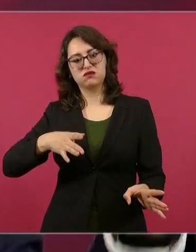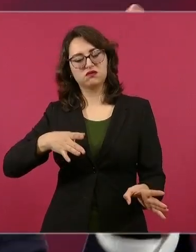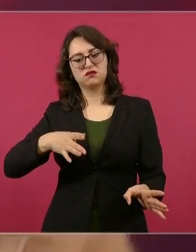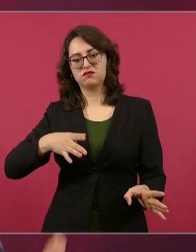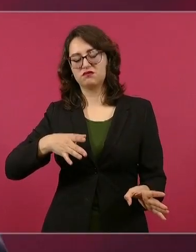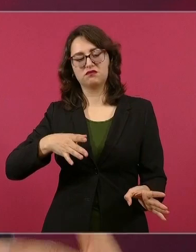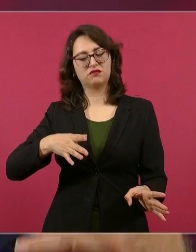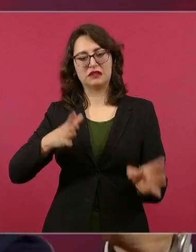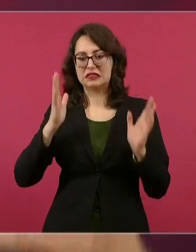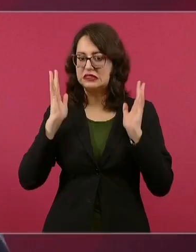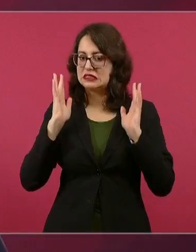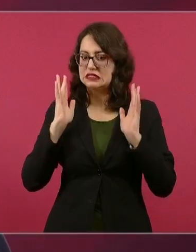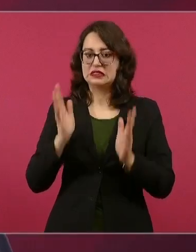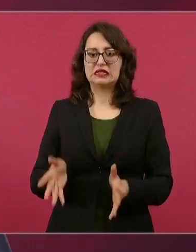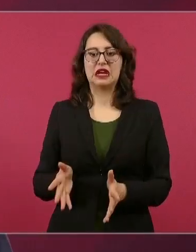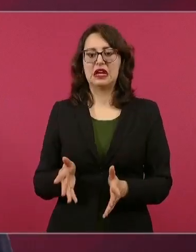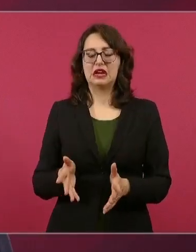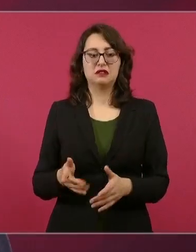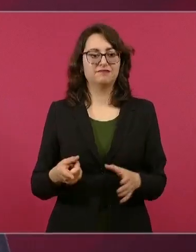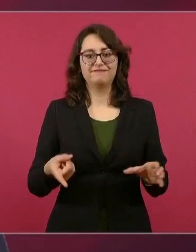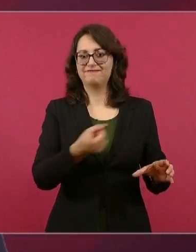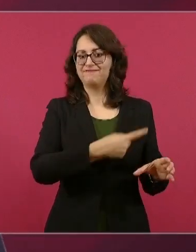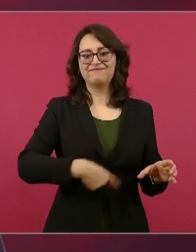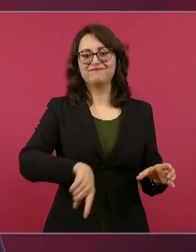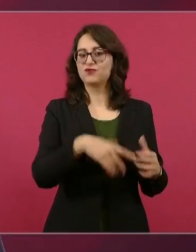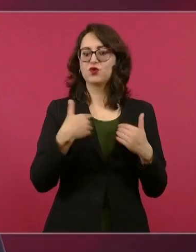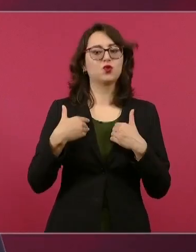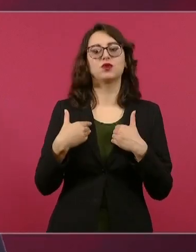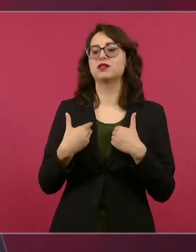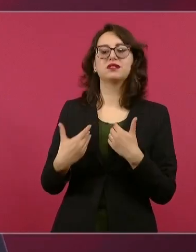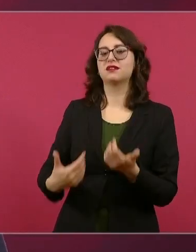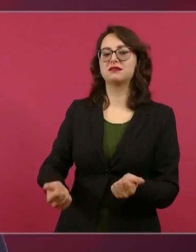y no lo asimilan,